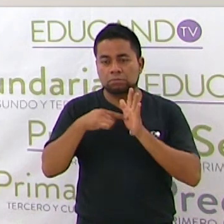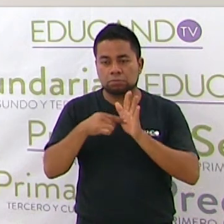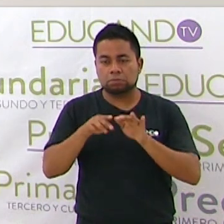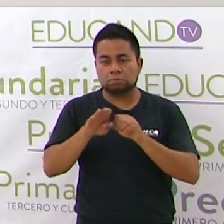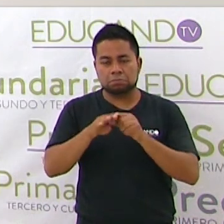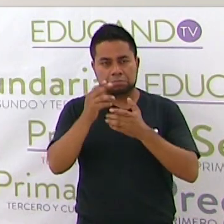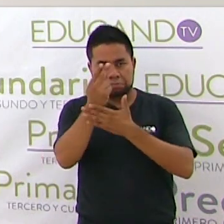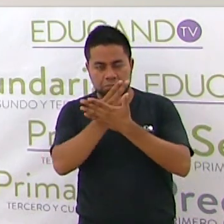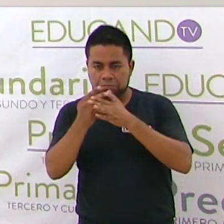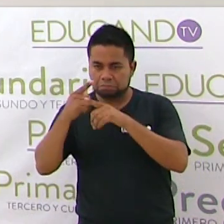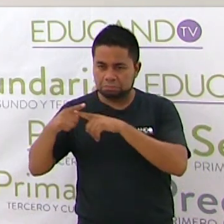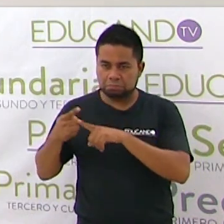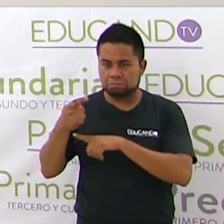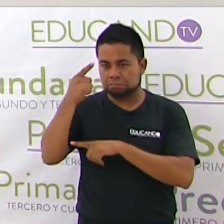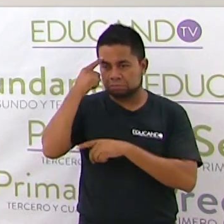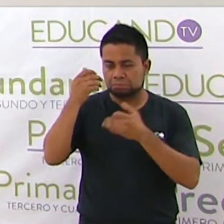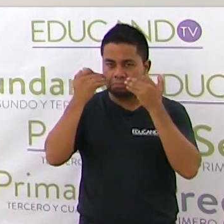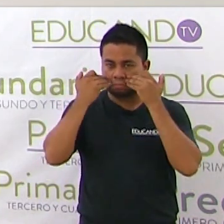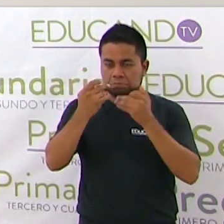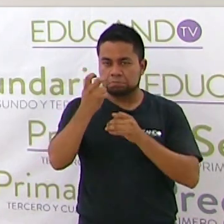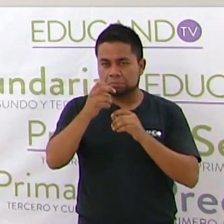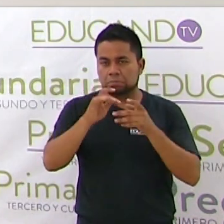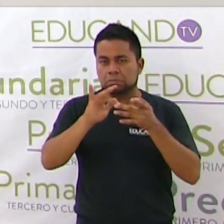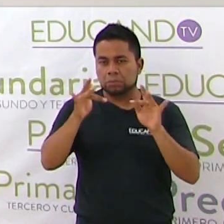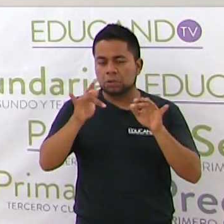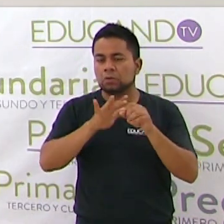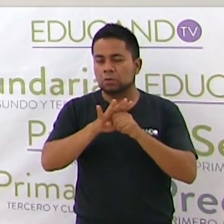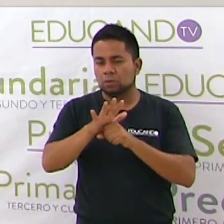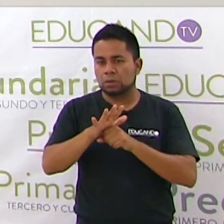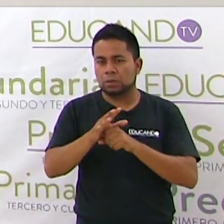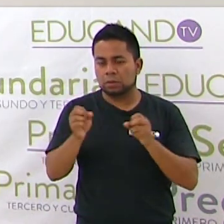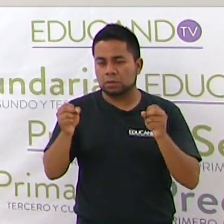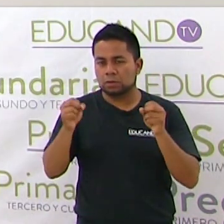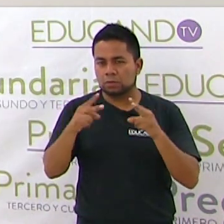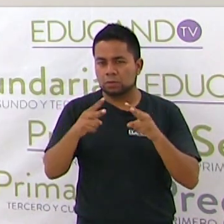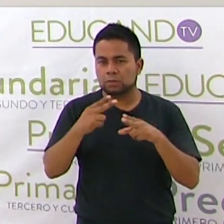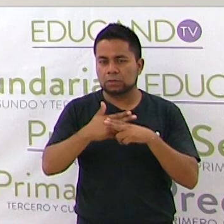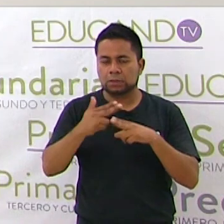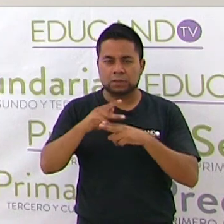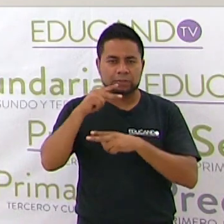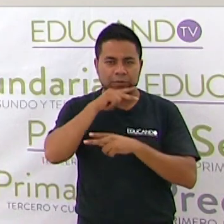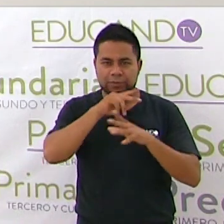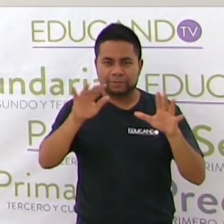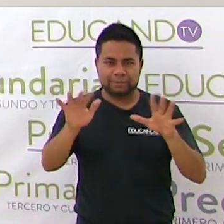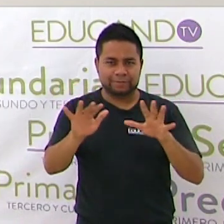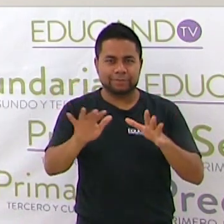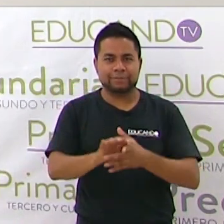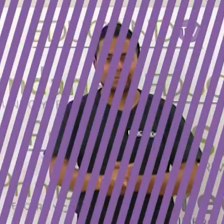gráficamente ya para que podamos entender esa relación que existe. Nos vemos. Hasta la próxima.